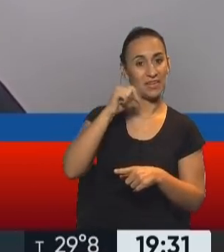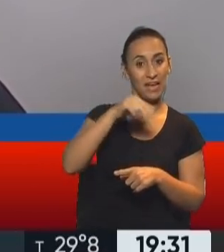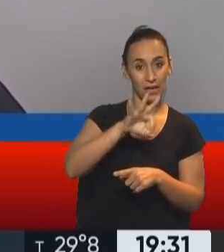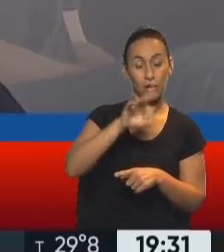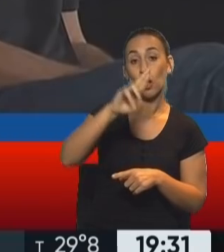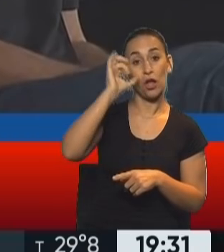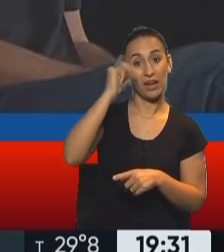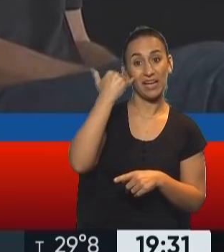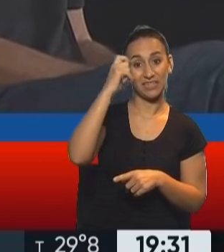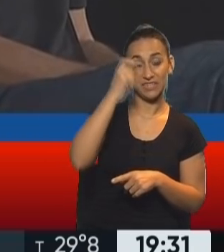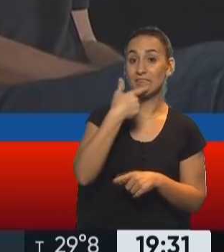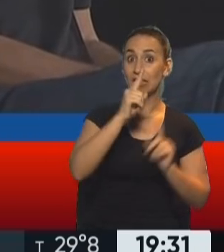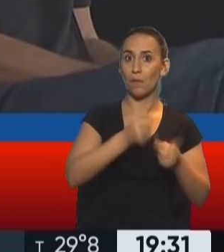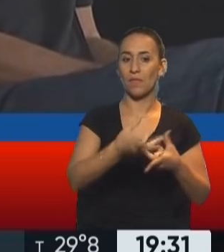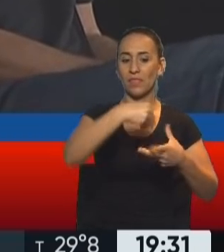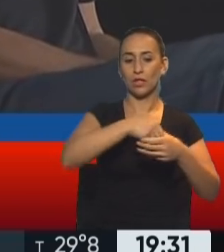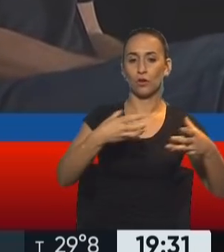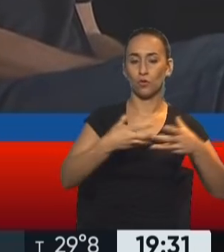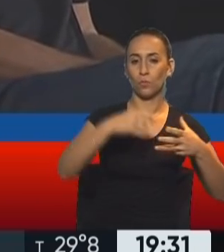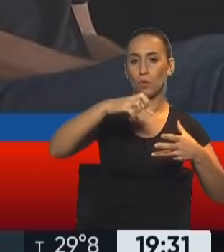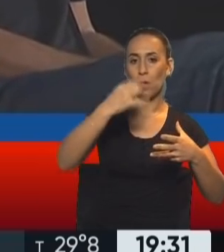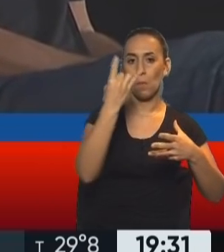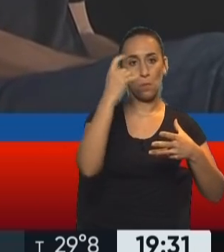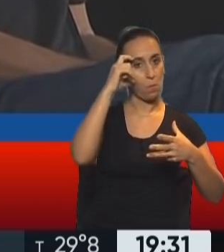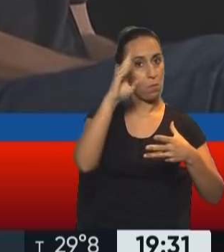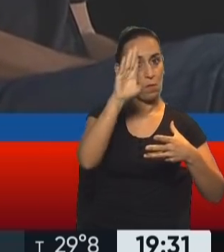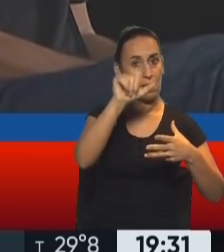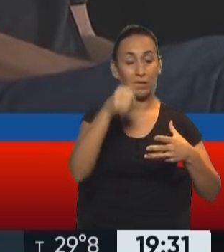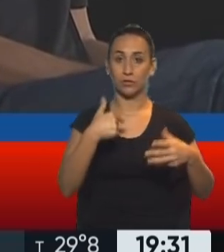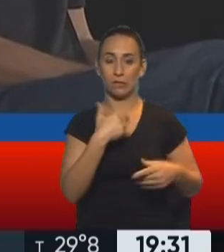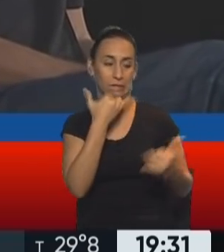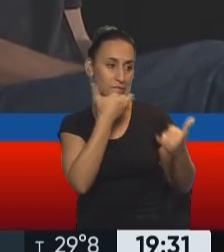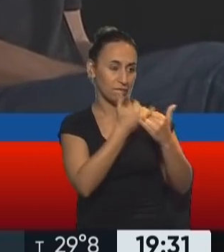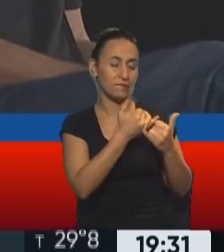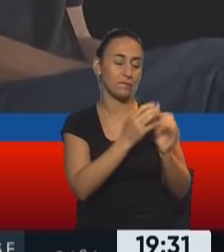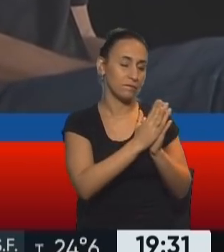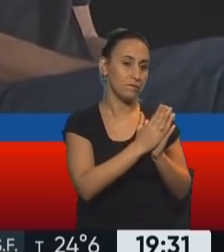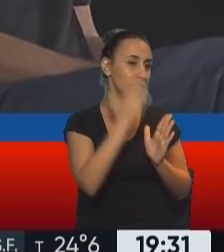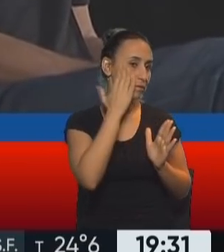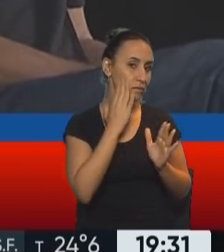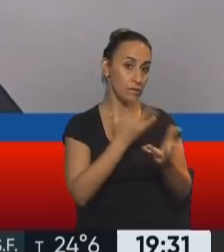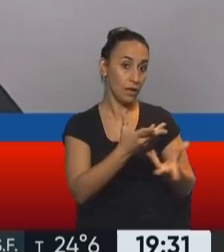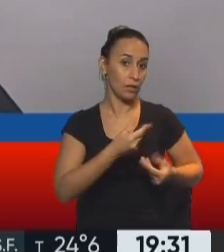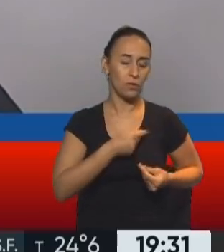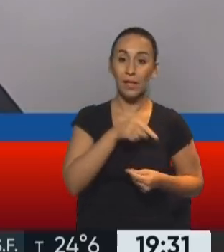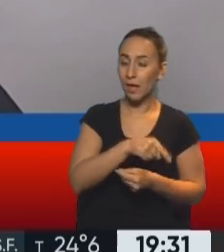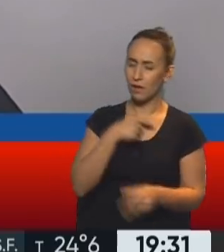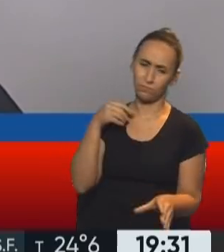Puebla, lo hablé y le dije, che, necesitamos que te involucres y que nos ayudes. Y se involucró como el